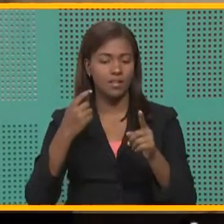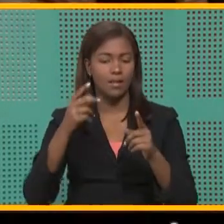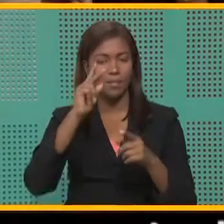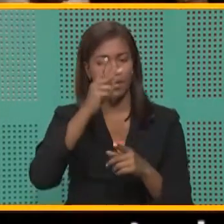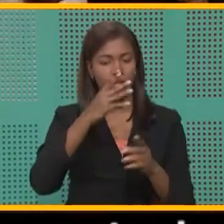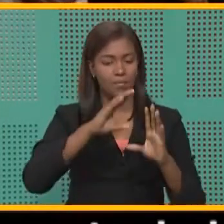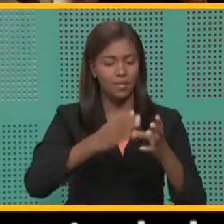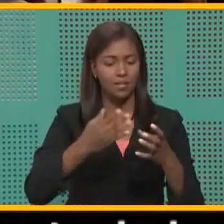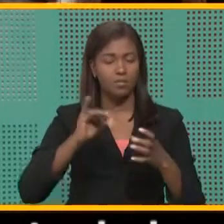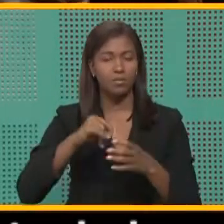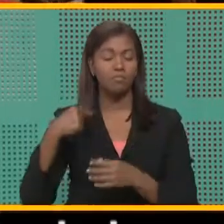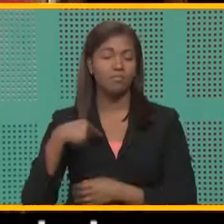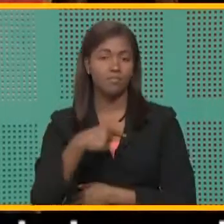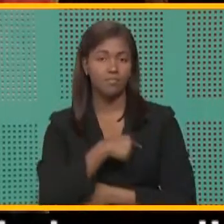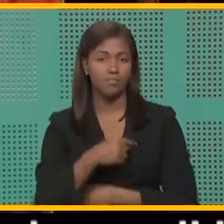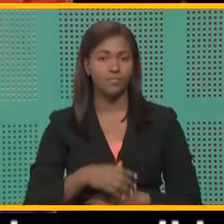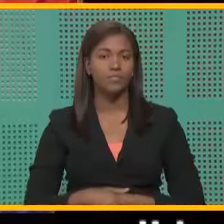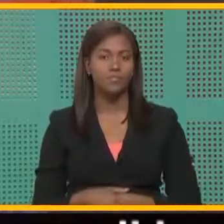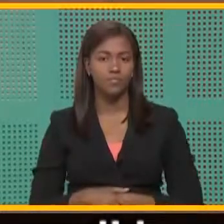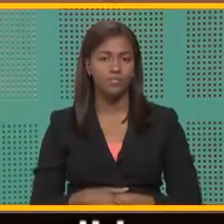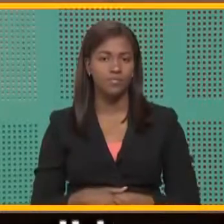nosotros.